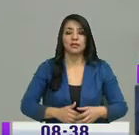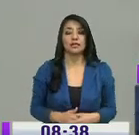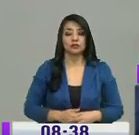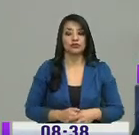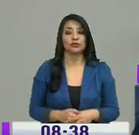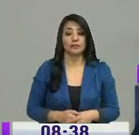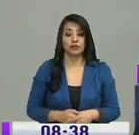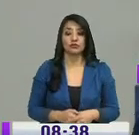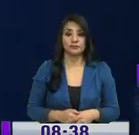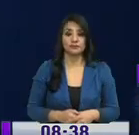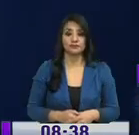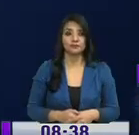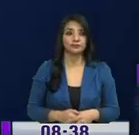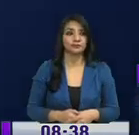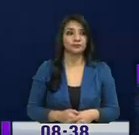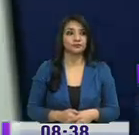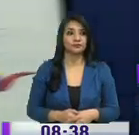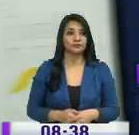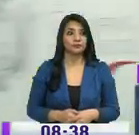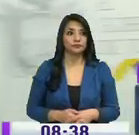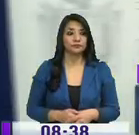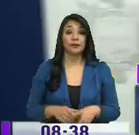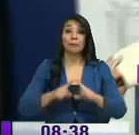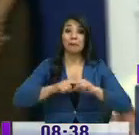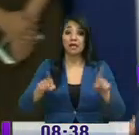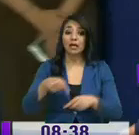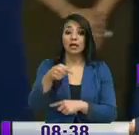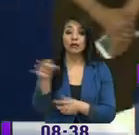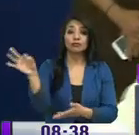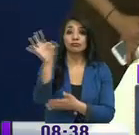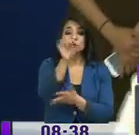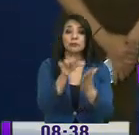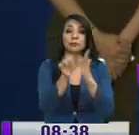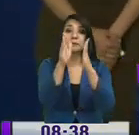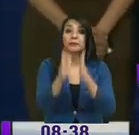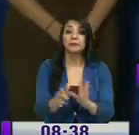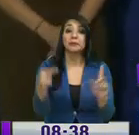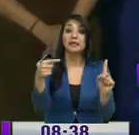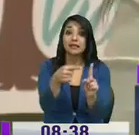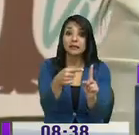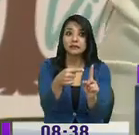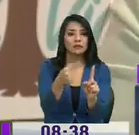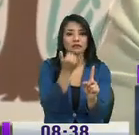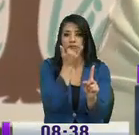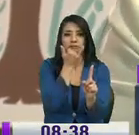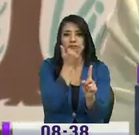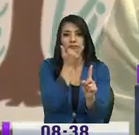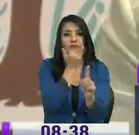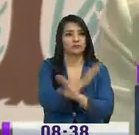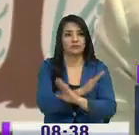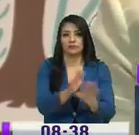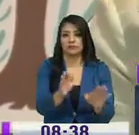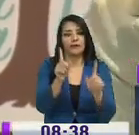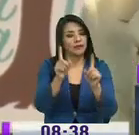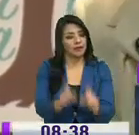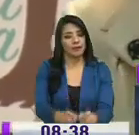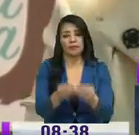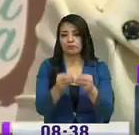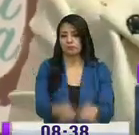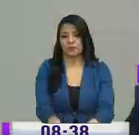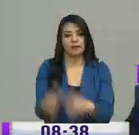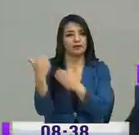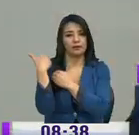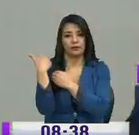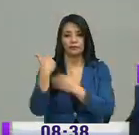permiso emitido. De otra parte, cuando ejerció el cargo de ministra de Estado, según aseguró Ledesma, su titularización obligaba a que pierda el